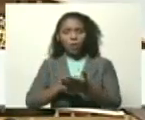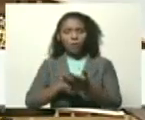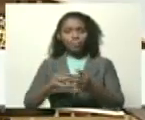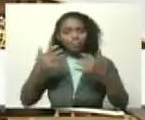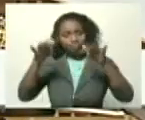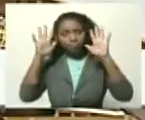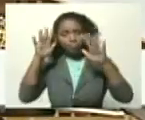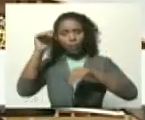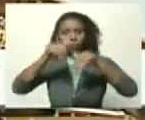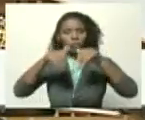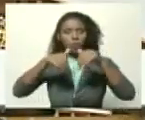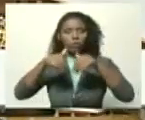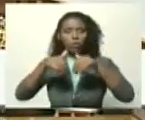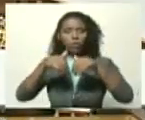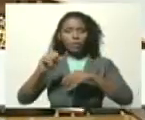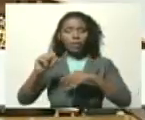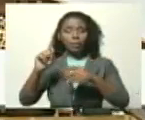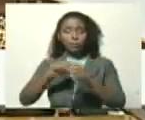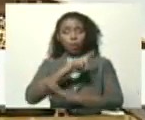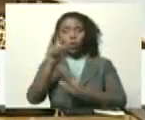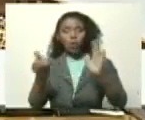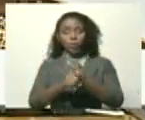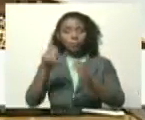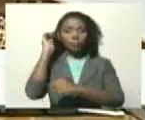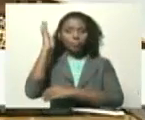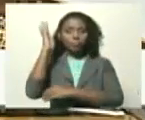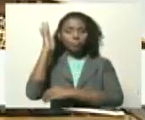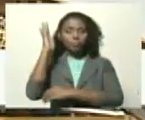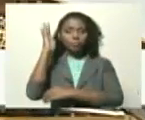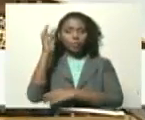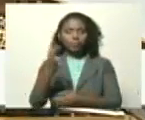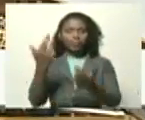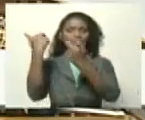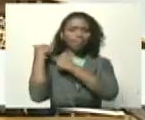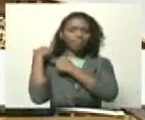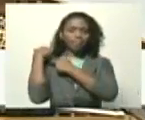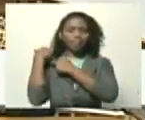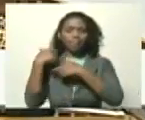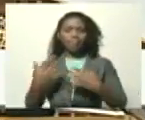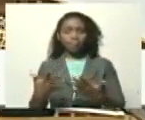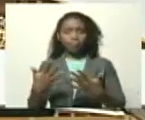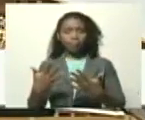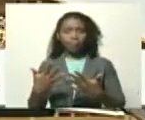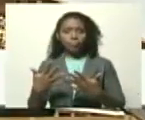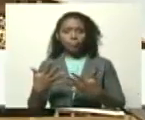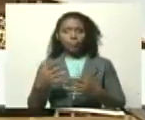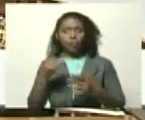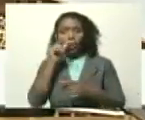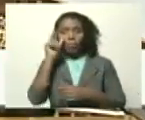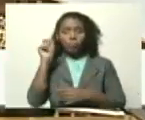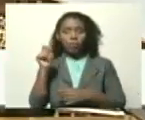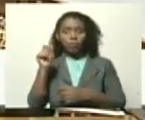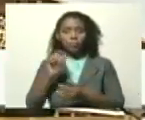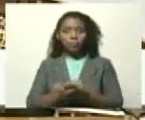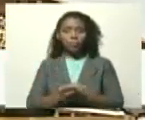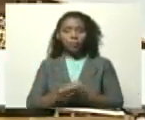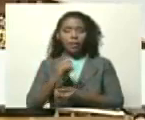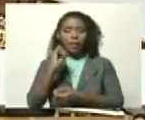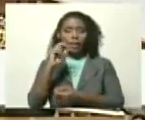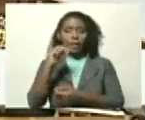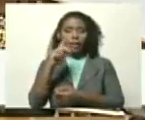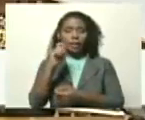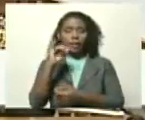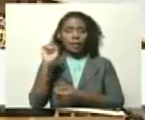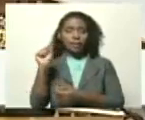la votación de la plenaria parlamentaria en las responsabilidades de Rosalba Gil e Indy Hinojosa,